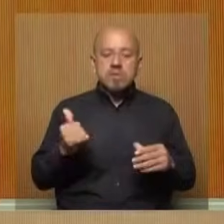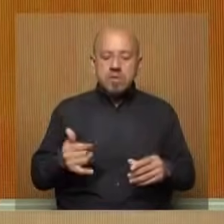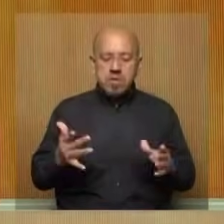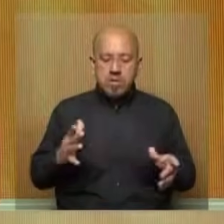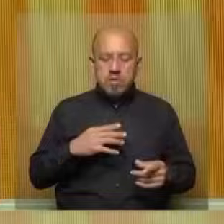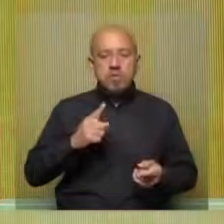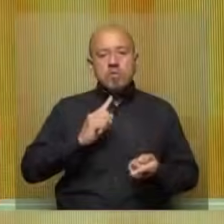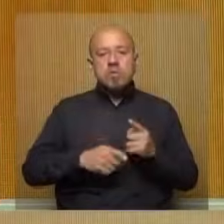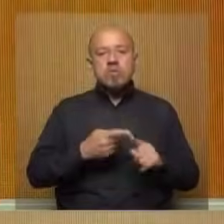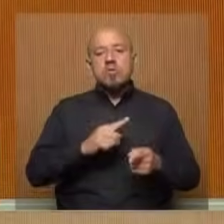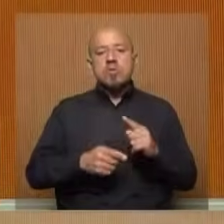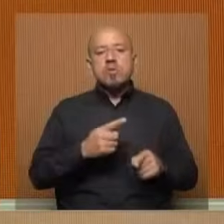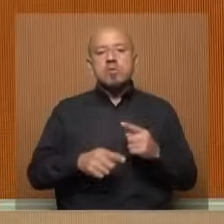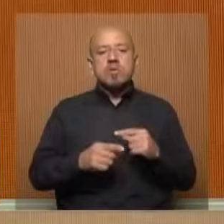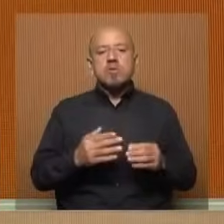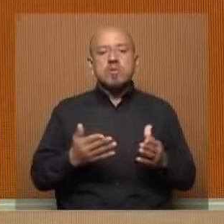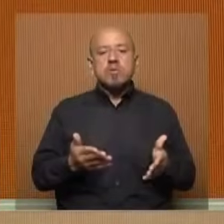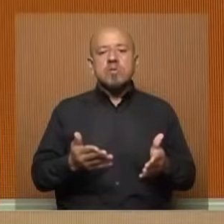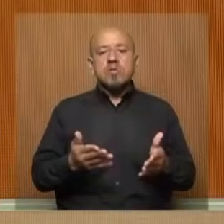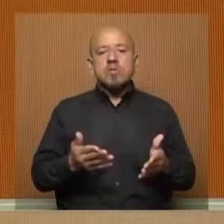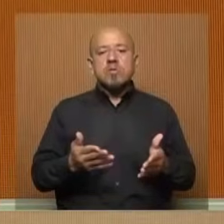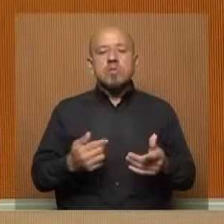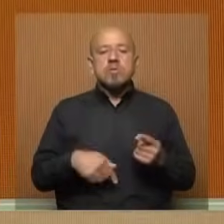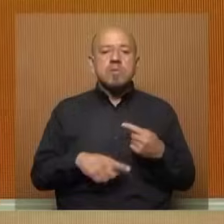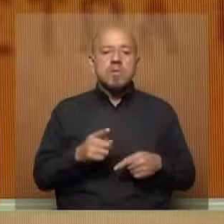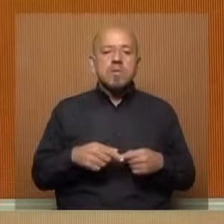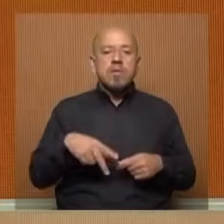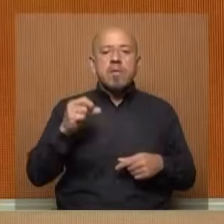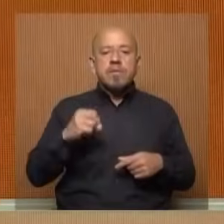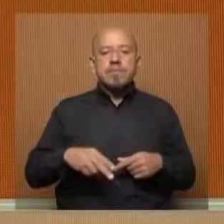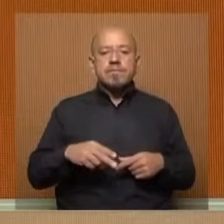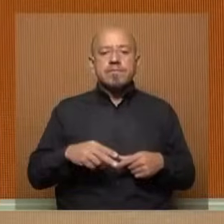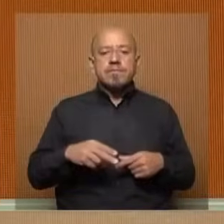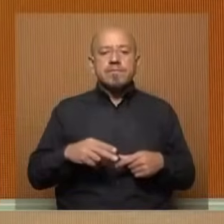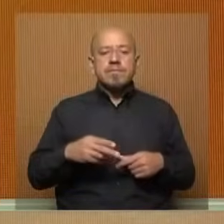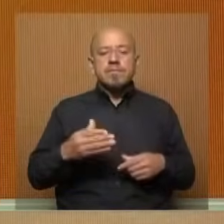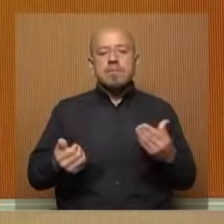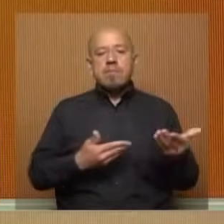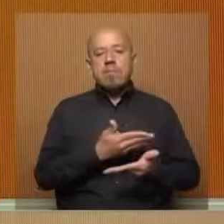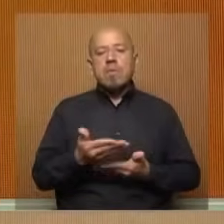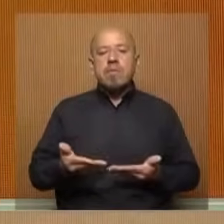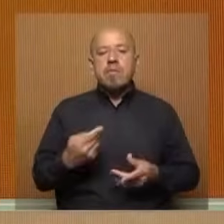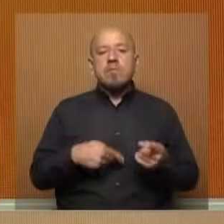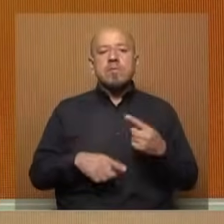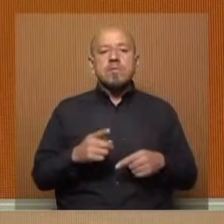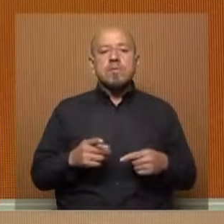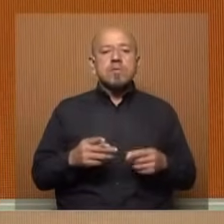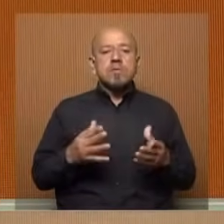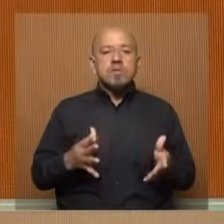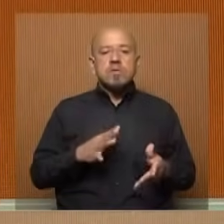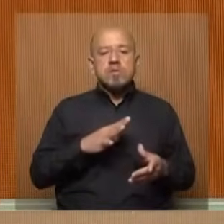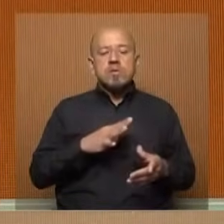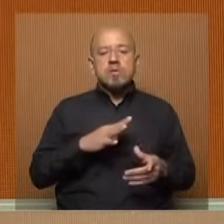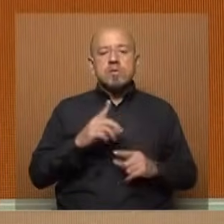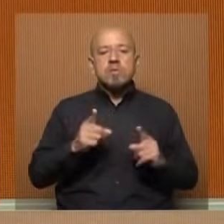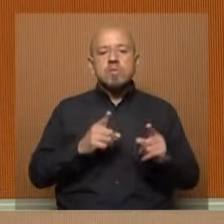coordinadas, tiene que verse un rumbo y un plan compartido. Entonces, si falla alguna de